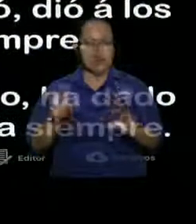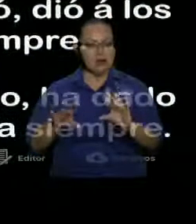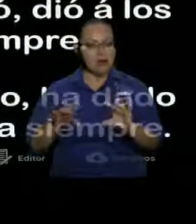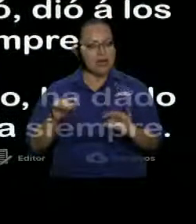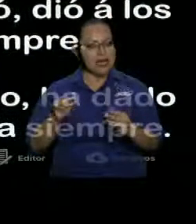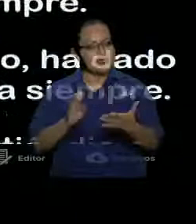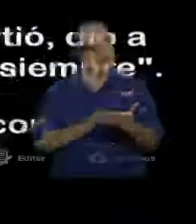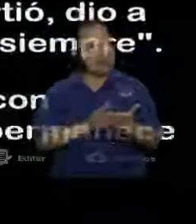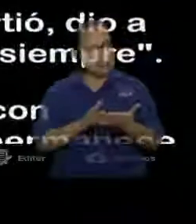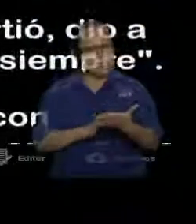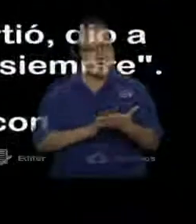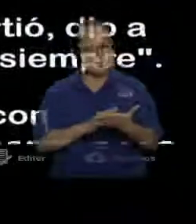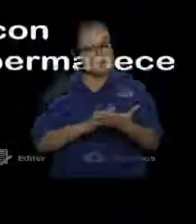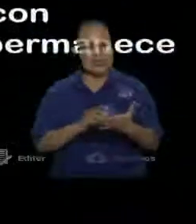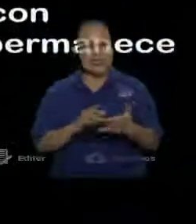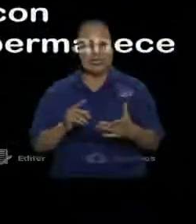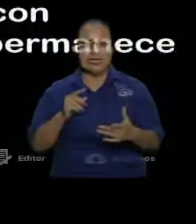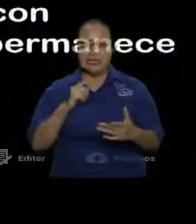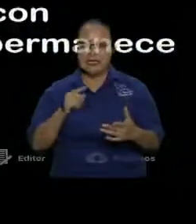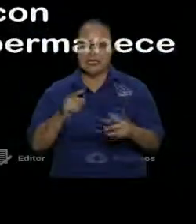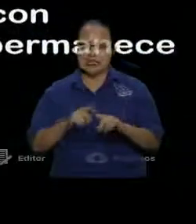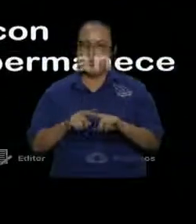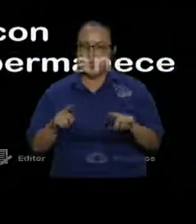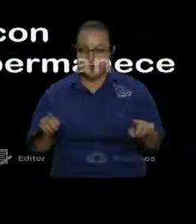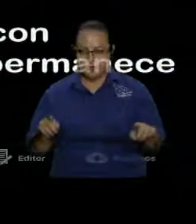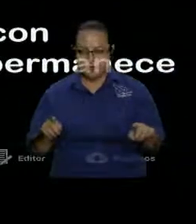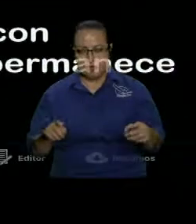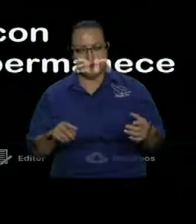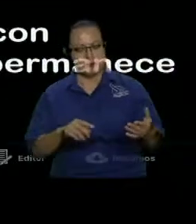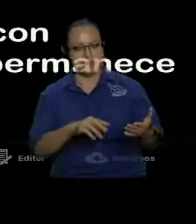digamos, hay algunas versiones, no leo ninguna de estas,